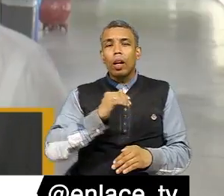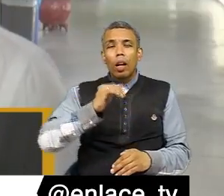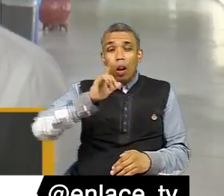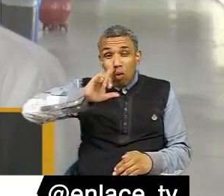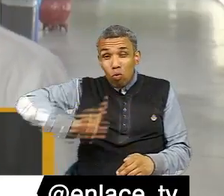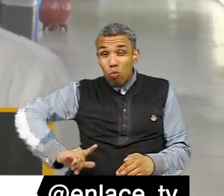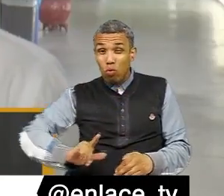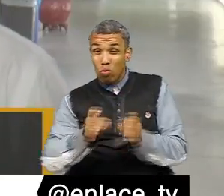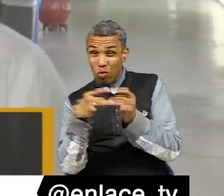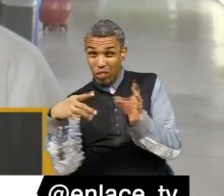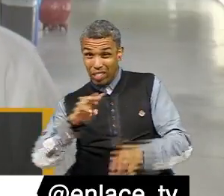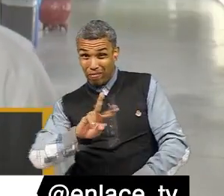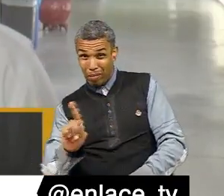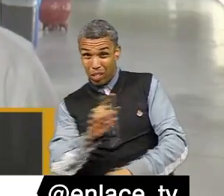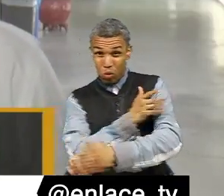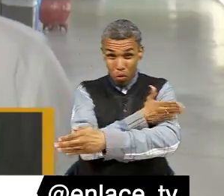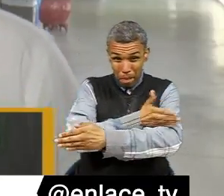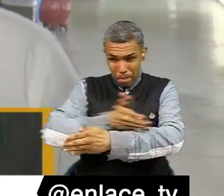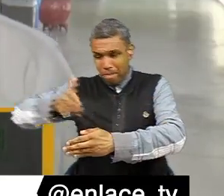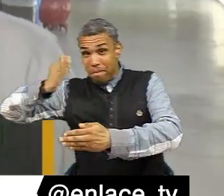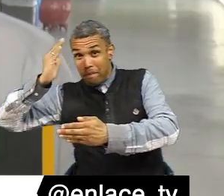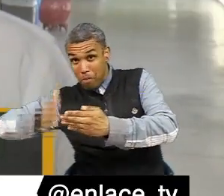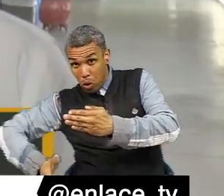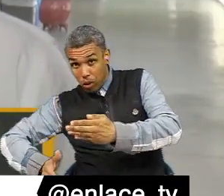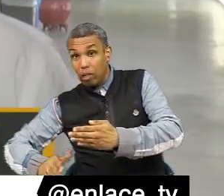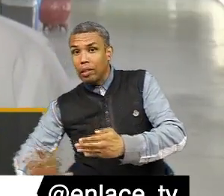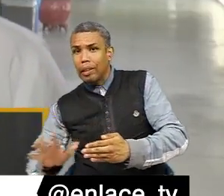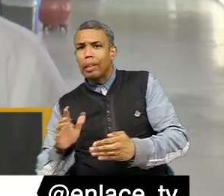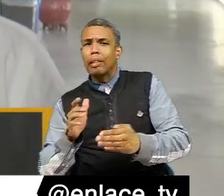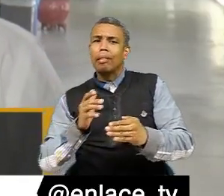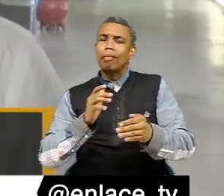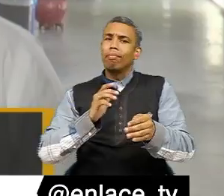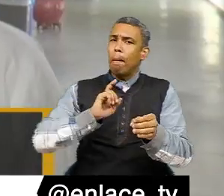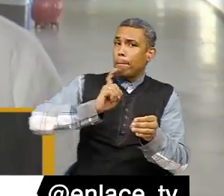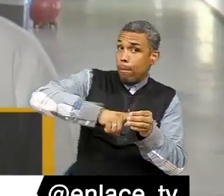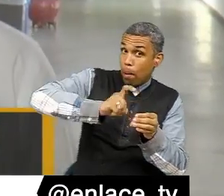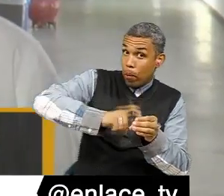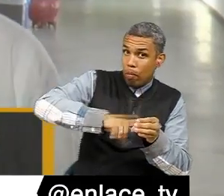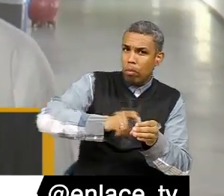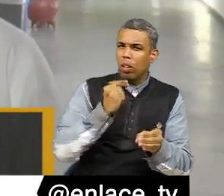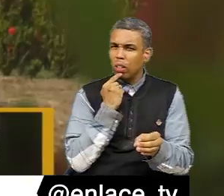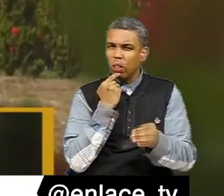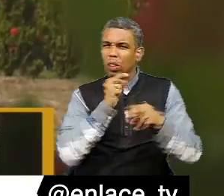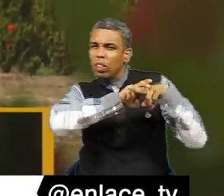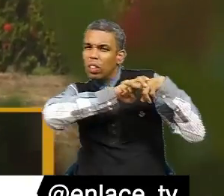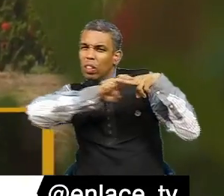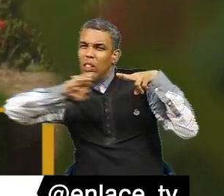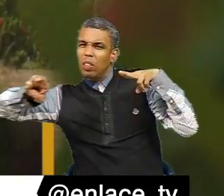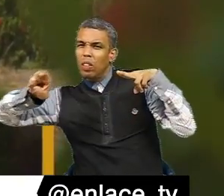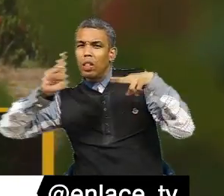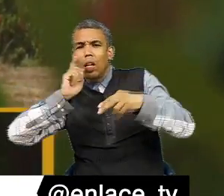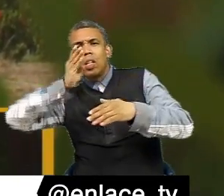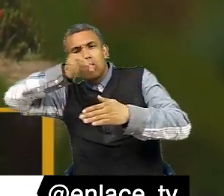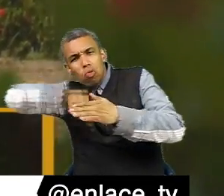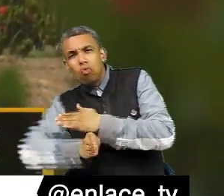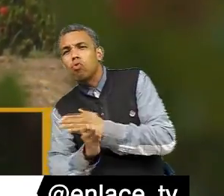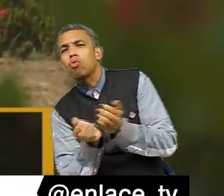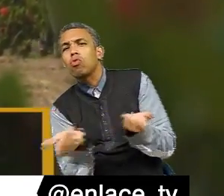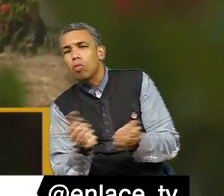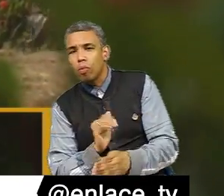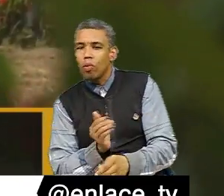para nuestro nivel introductorio. Recordarles a toda la comunidad que el nivel introductorio es el semestre que se hace para poder ingresar al pregrado de